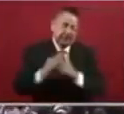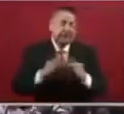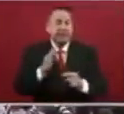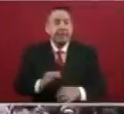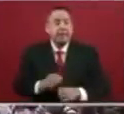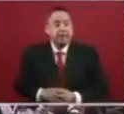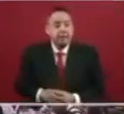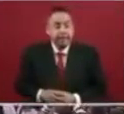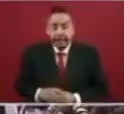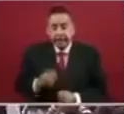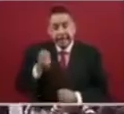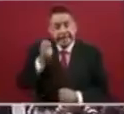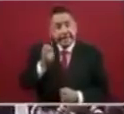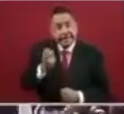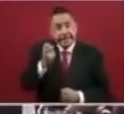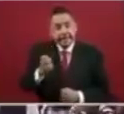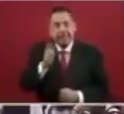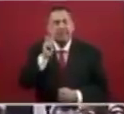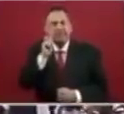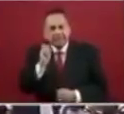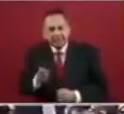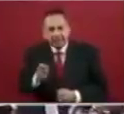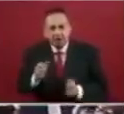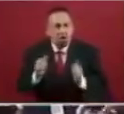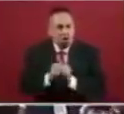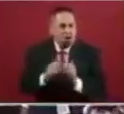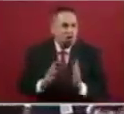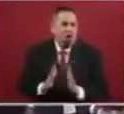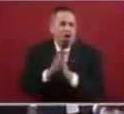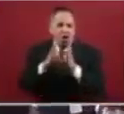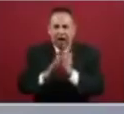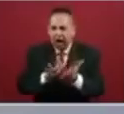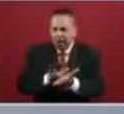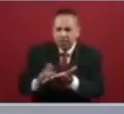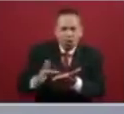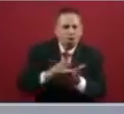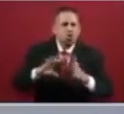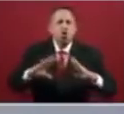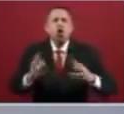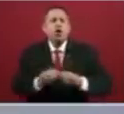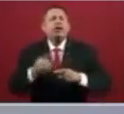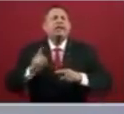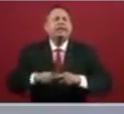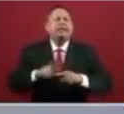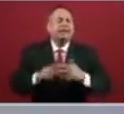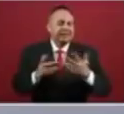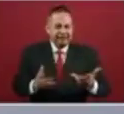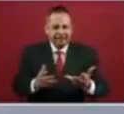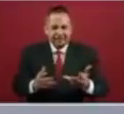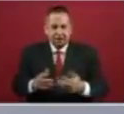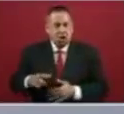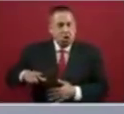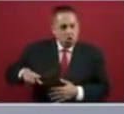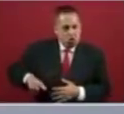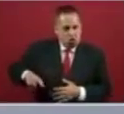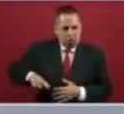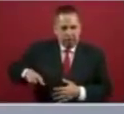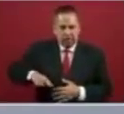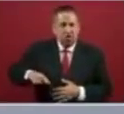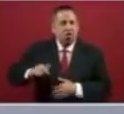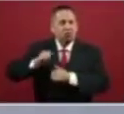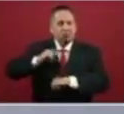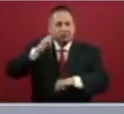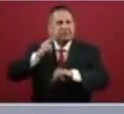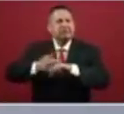Todo esto con la colaboración y el apoyo del gobierno que